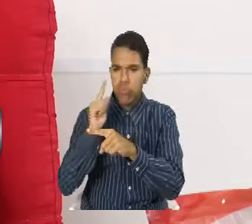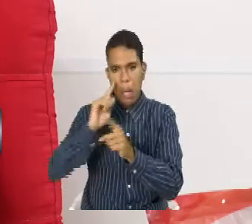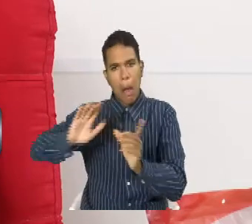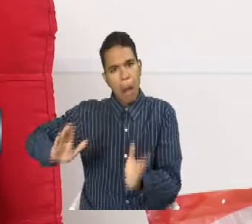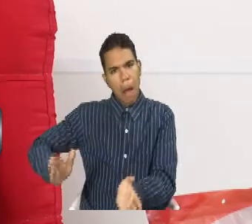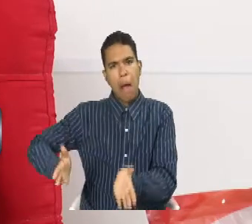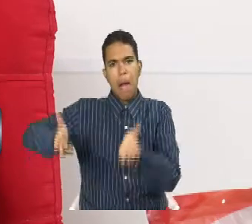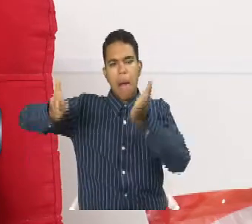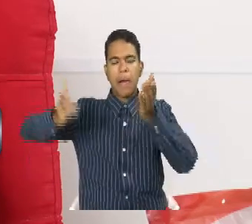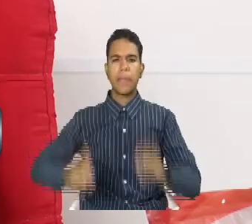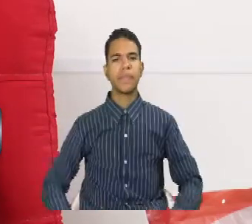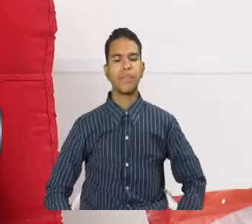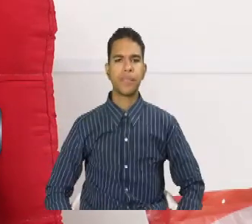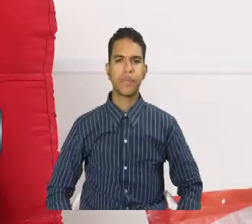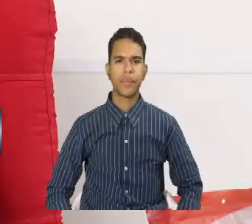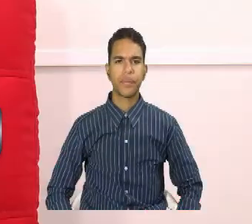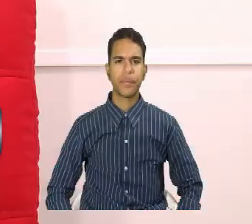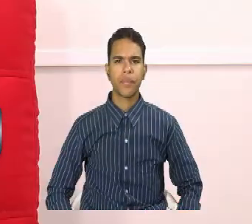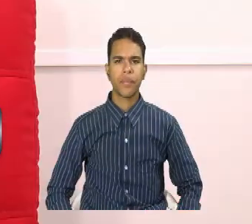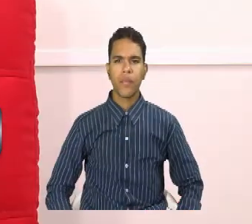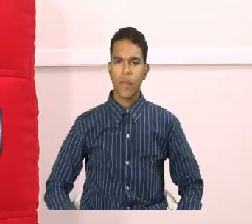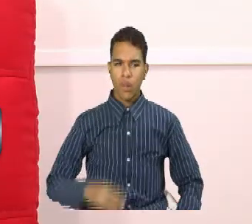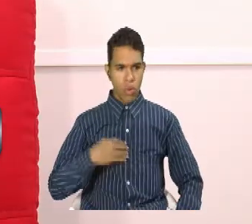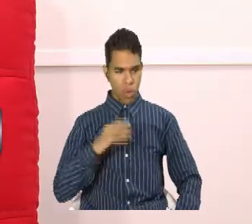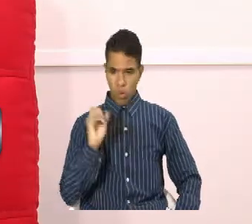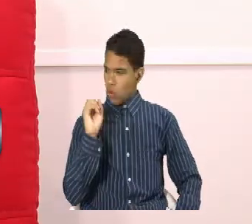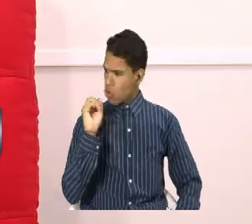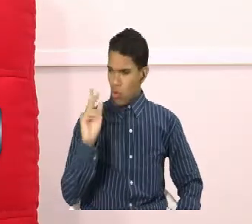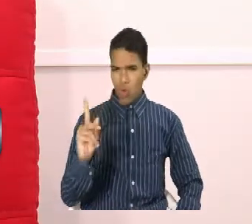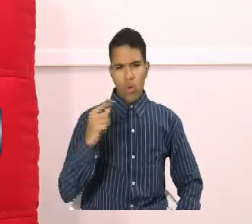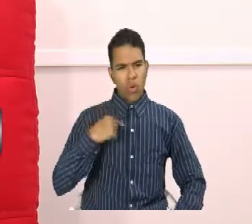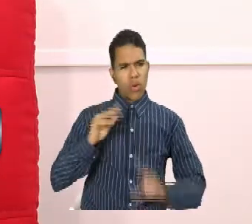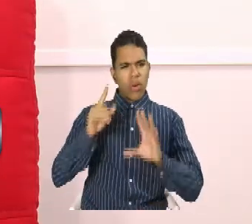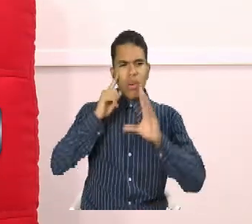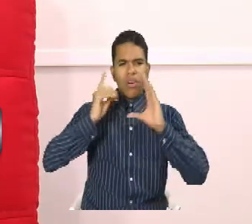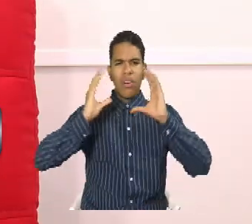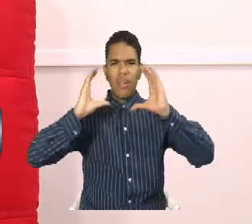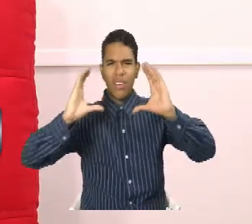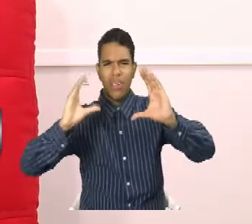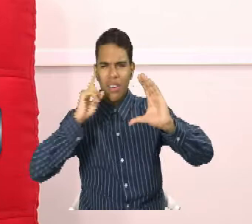el profesional. Bueno, vamos a hacer un paréntesis. Yo no sé si hayas visitado la calle